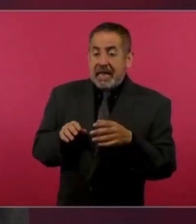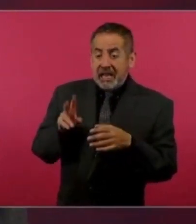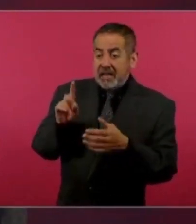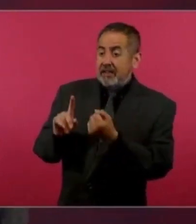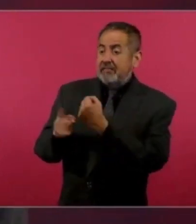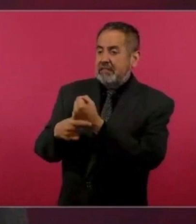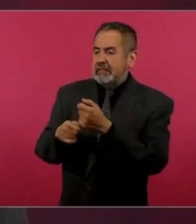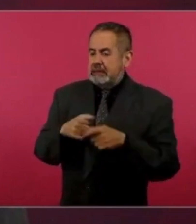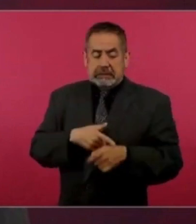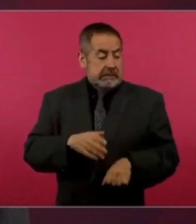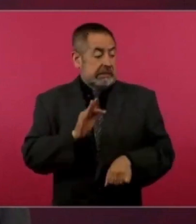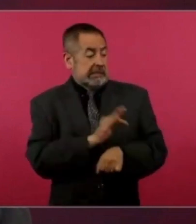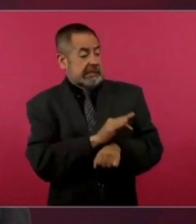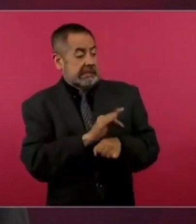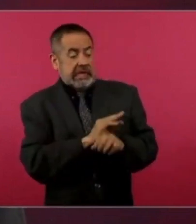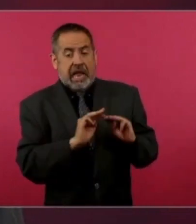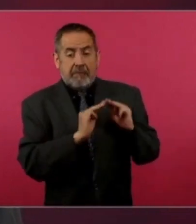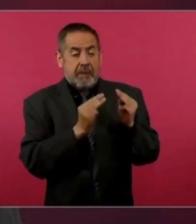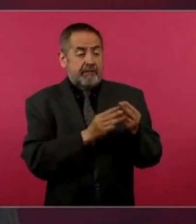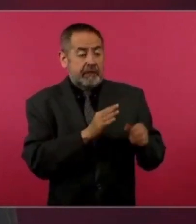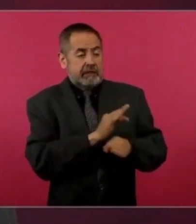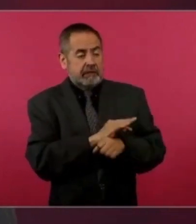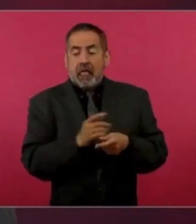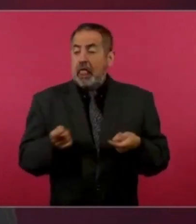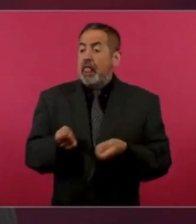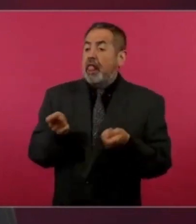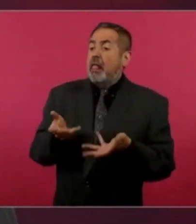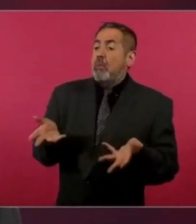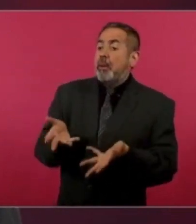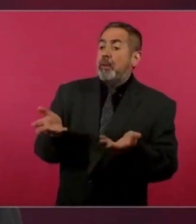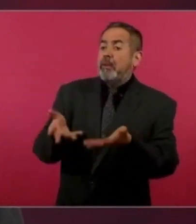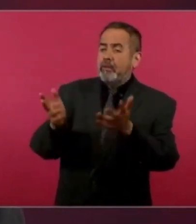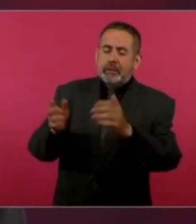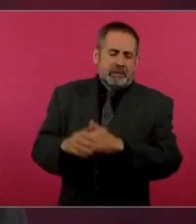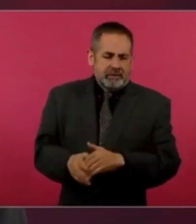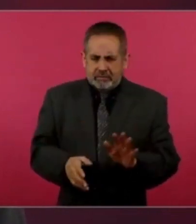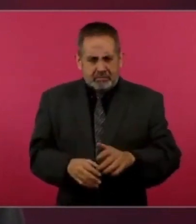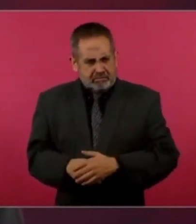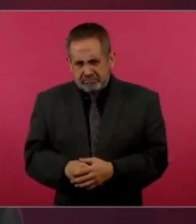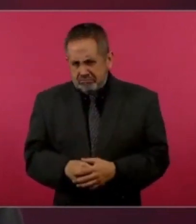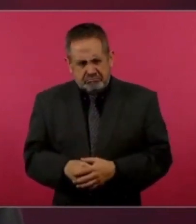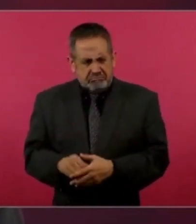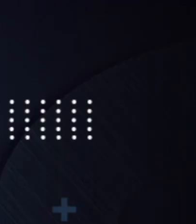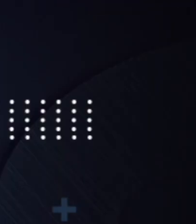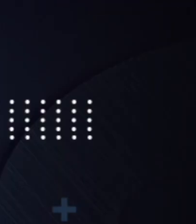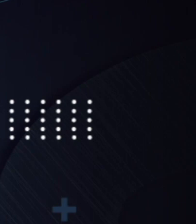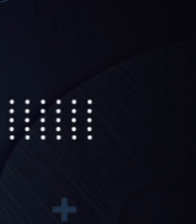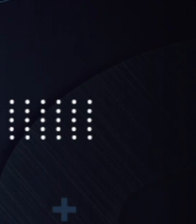a bandas de la delincuencia organizada. Y así vamos avanzando.